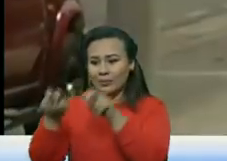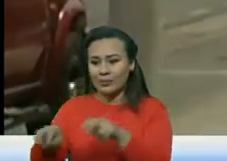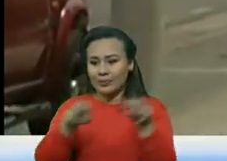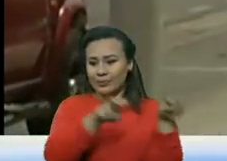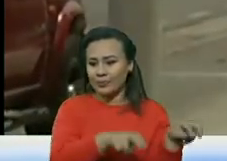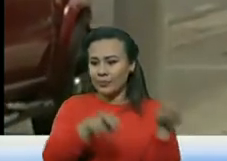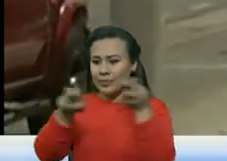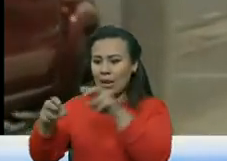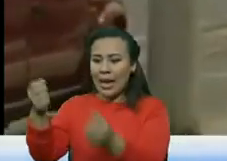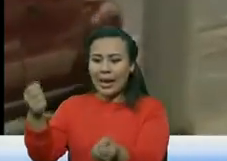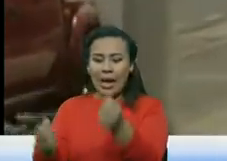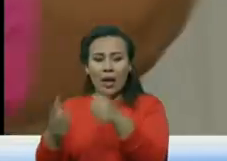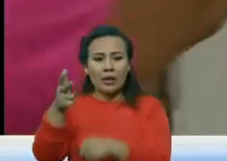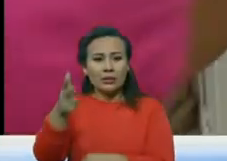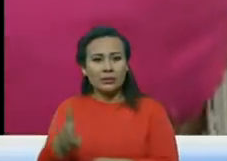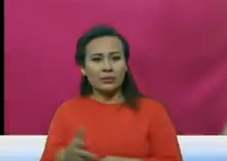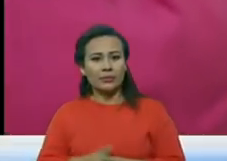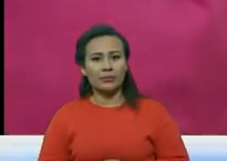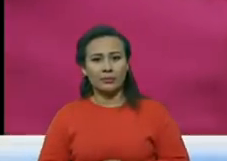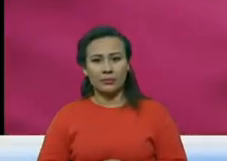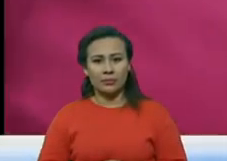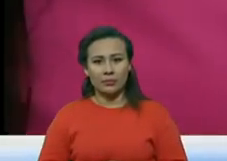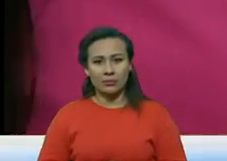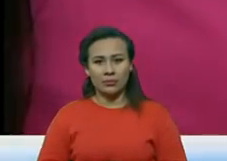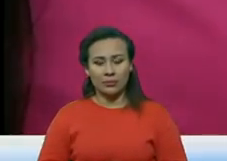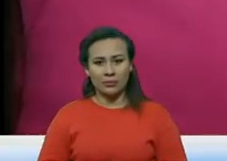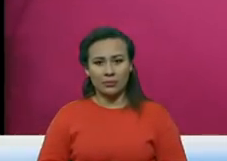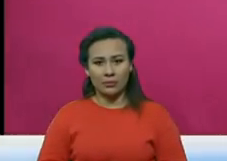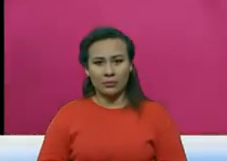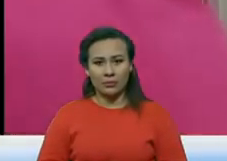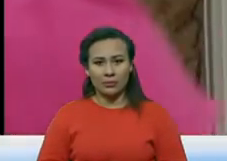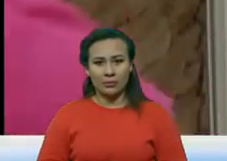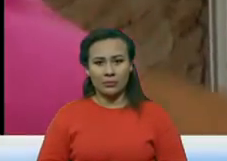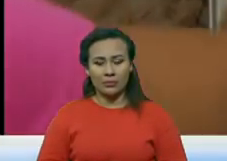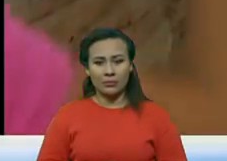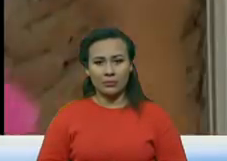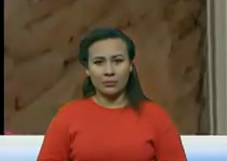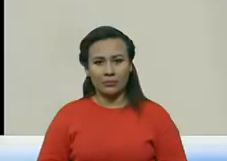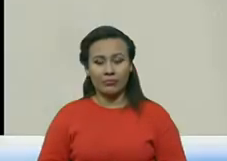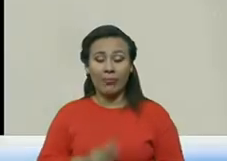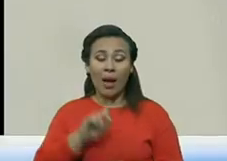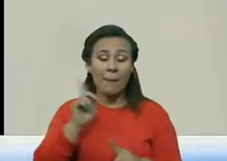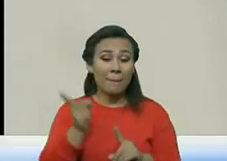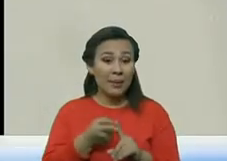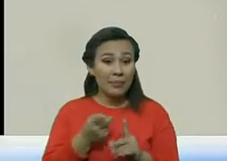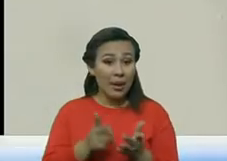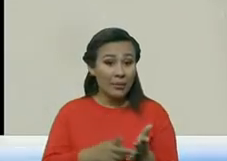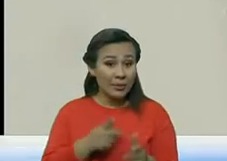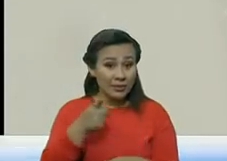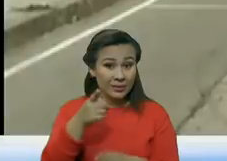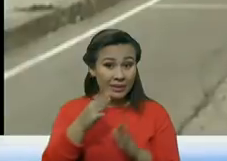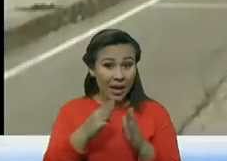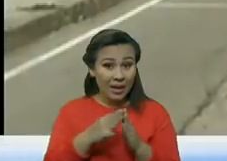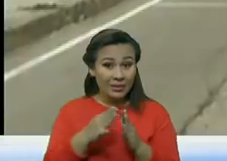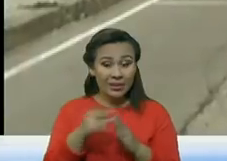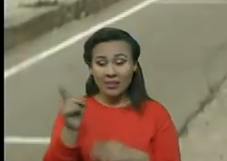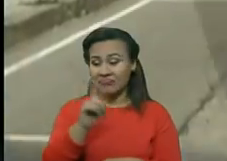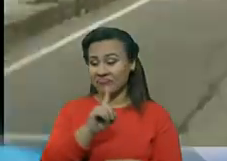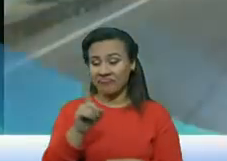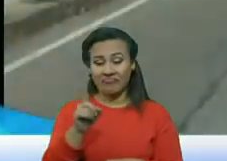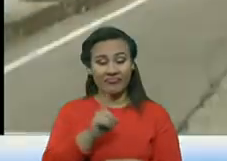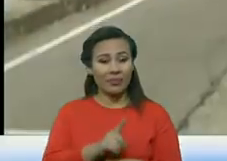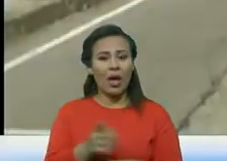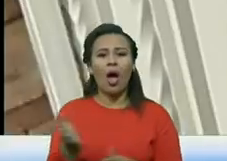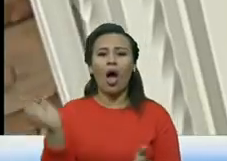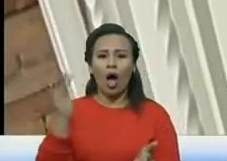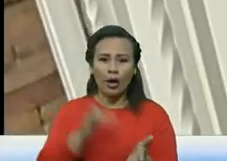supuestamente estaba estacionado aquí afuera. Ahí está la puerta ahí que la metieron. No es el primer robo a una vivienda que se da en esta ciudadela.